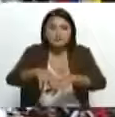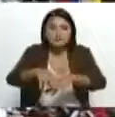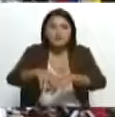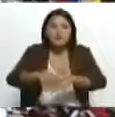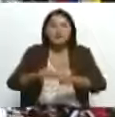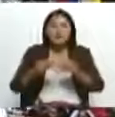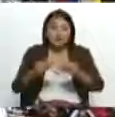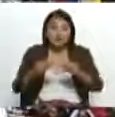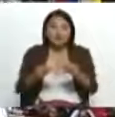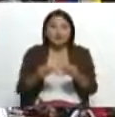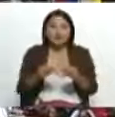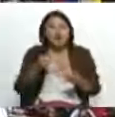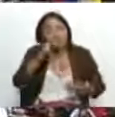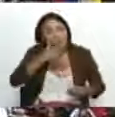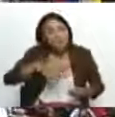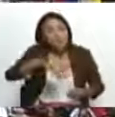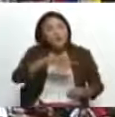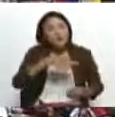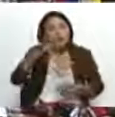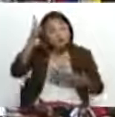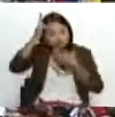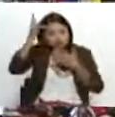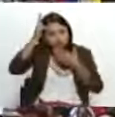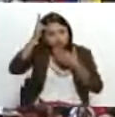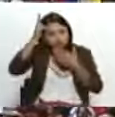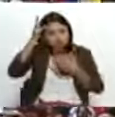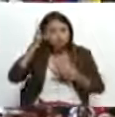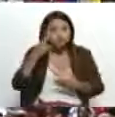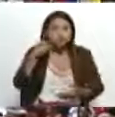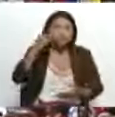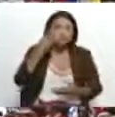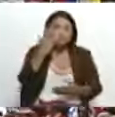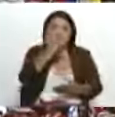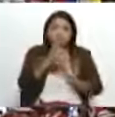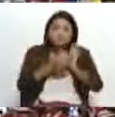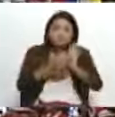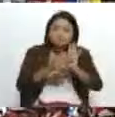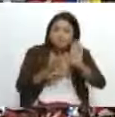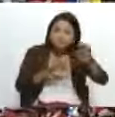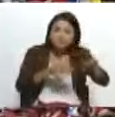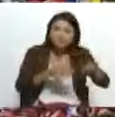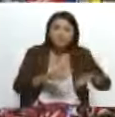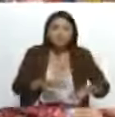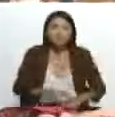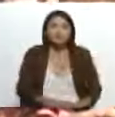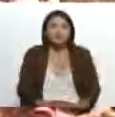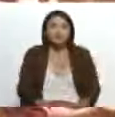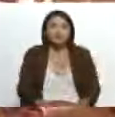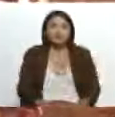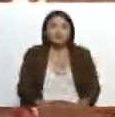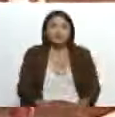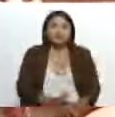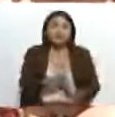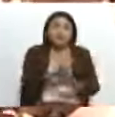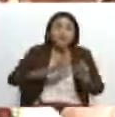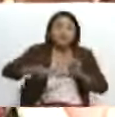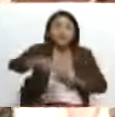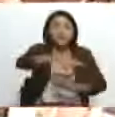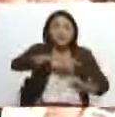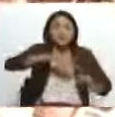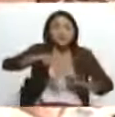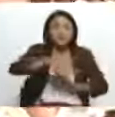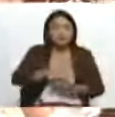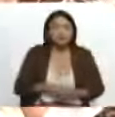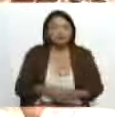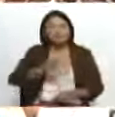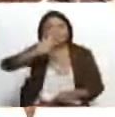El pueblo originario, los pueblos afro, para acompañar con toda nuestra fuerza la defensa del territorio de